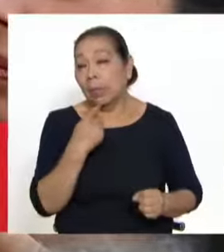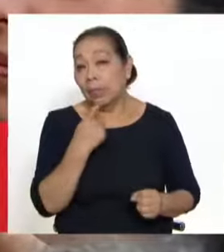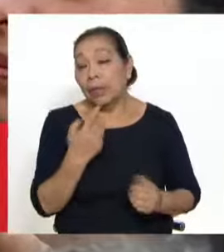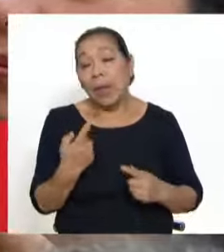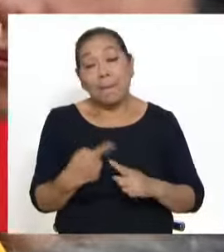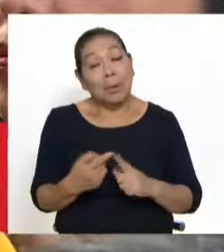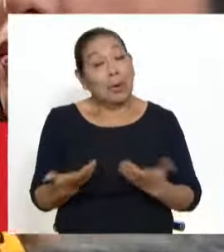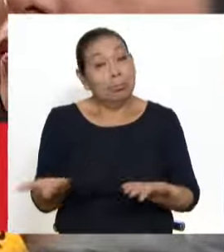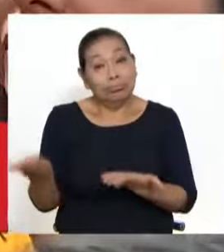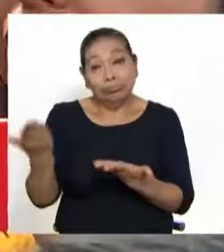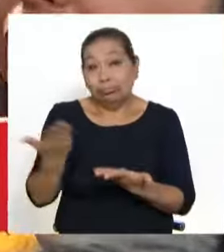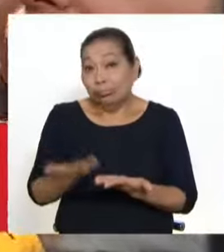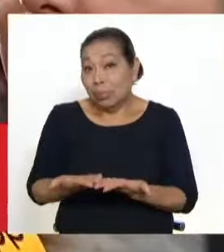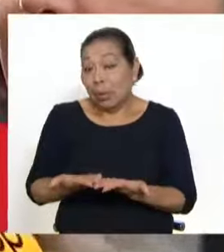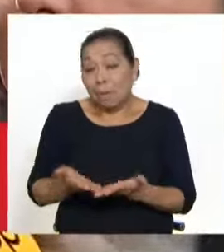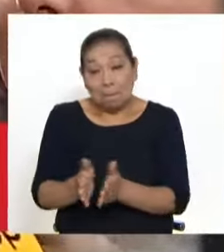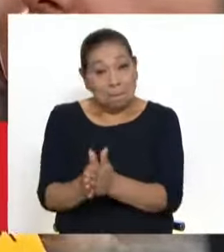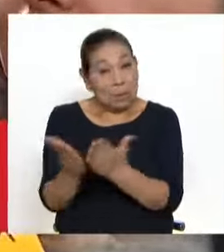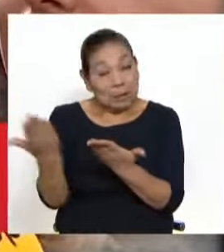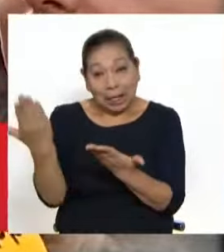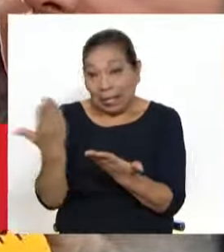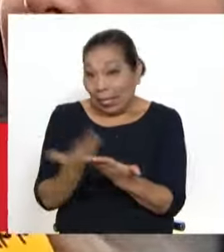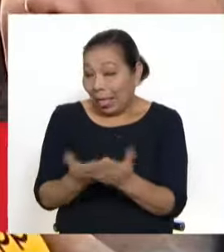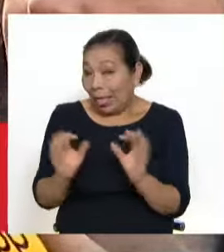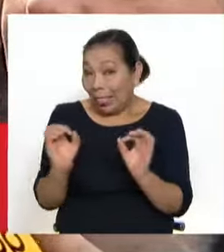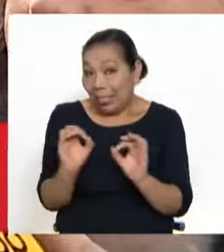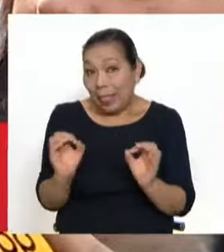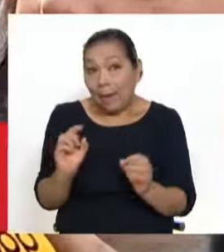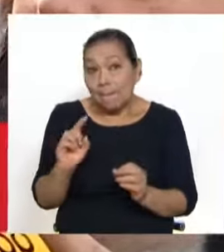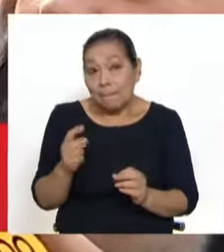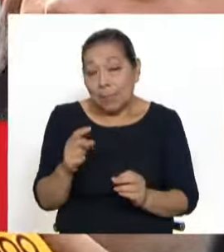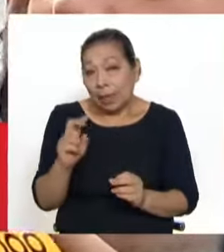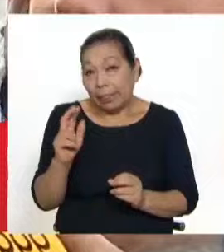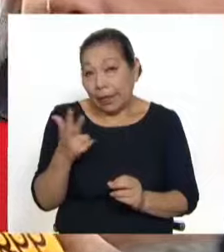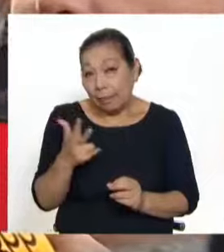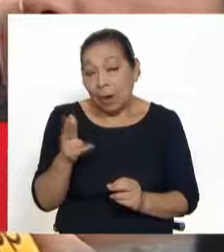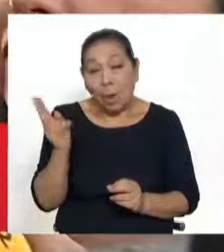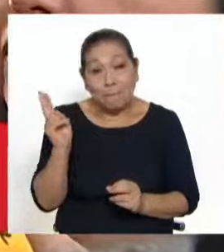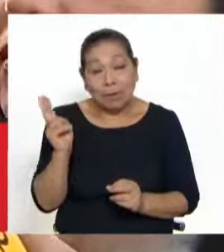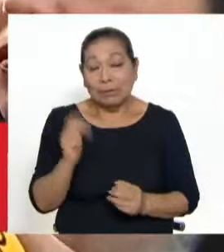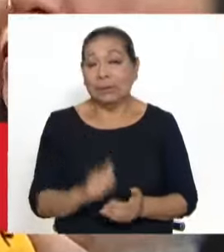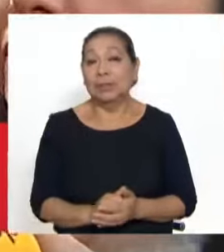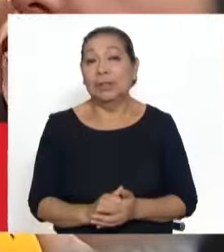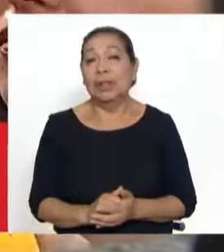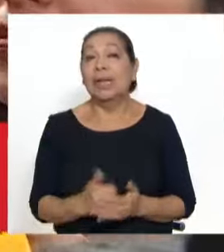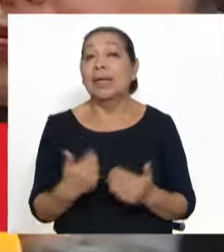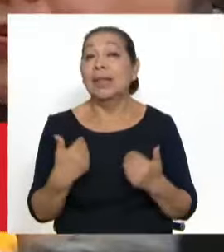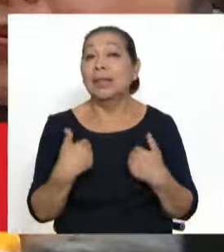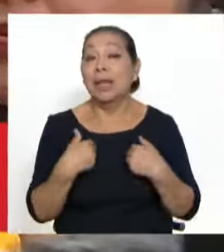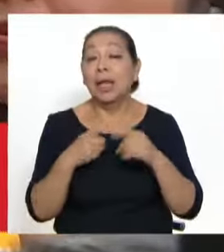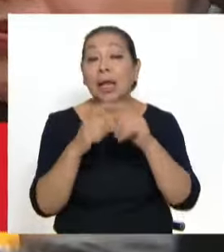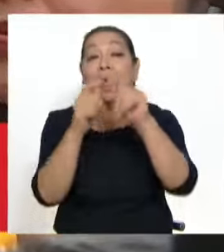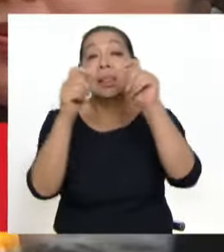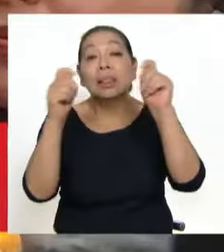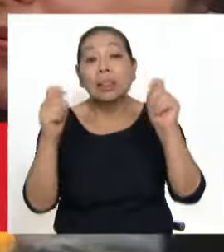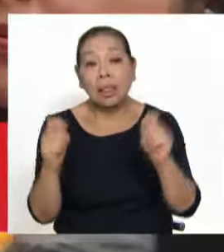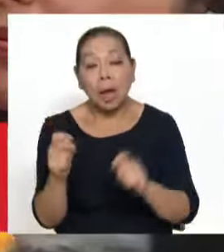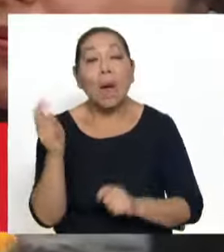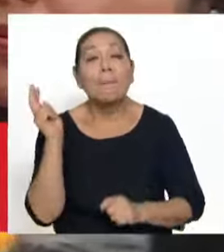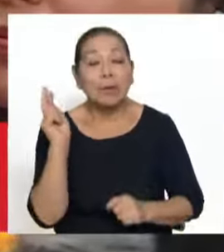pero hasta ahora no hemos recibido ninguna solicitud, entre 2.000 y 3.000 profesores que tienen título